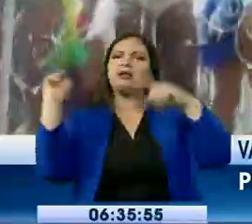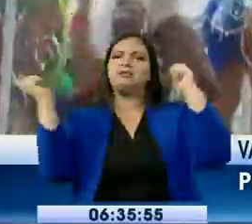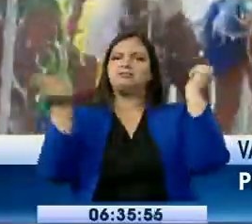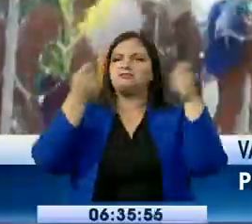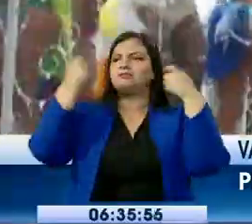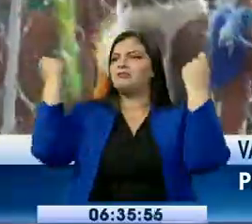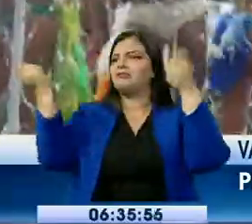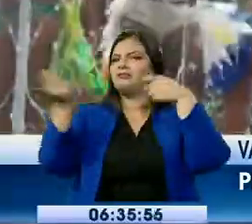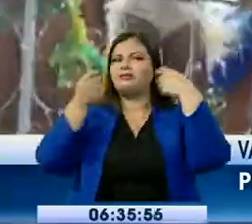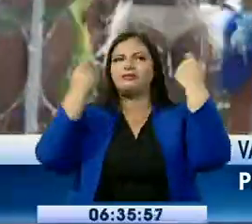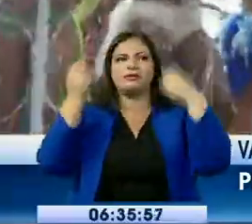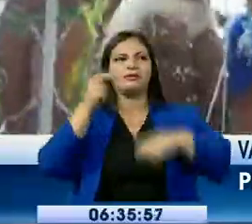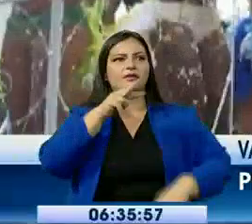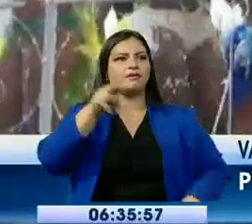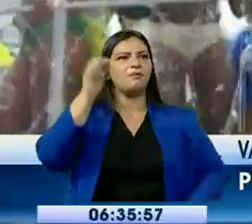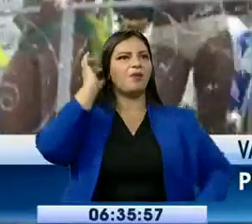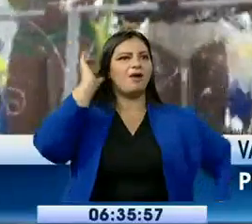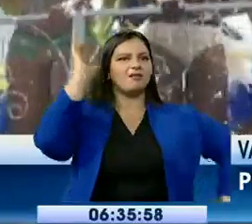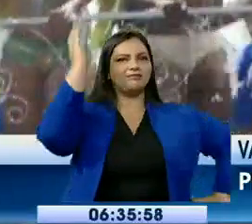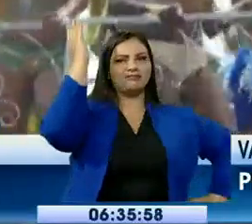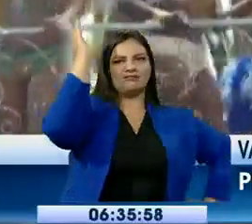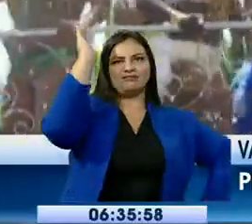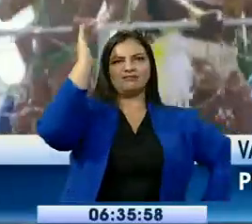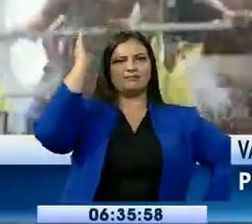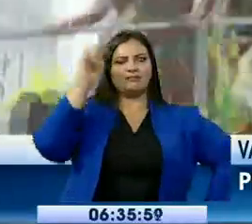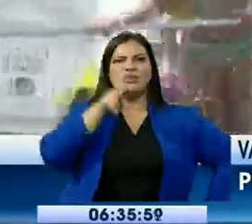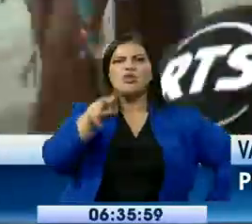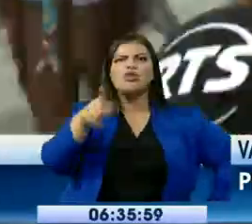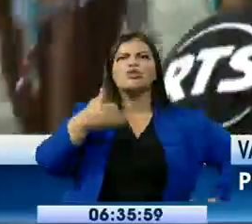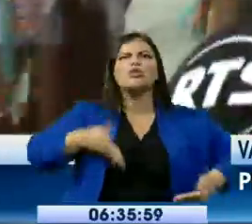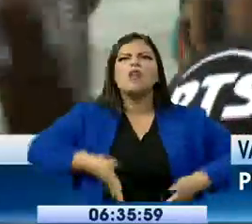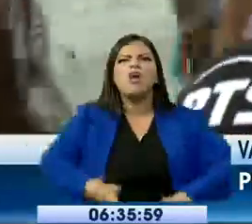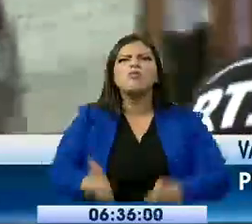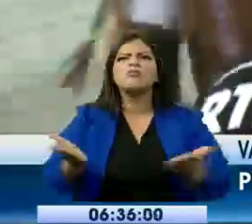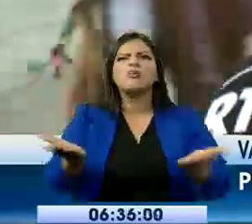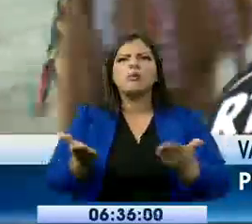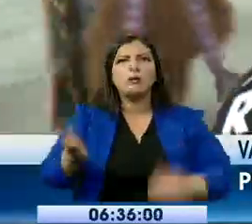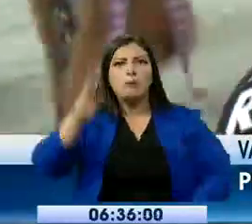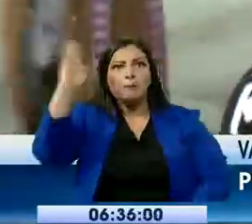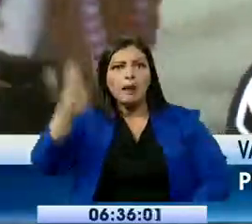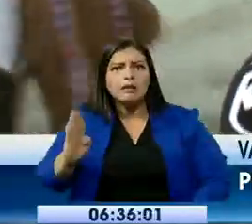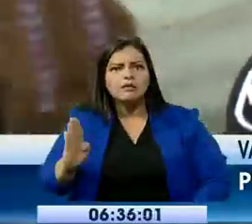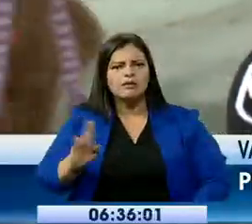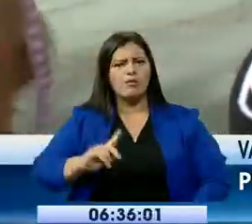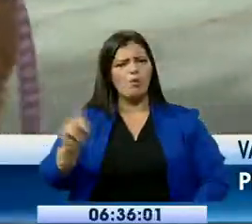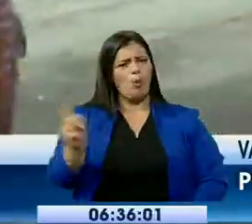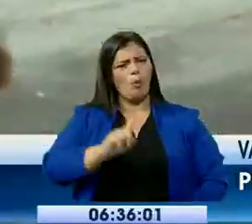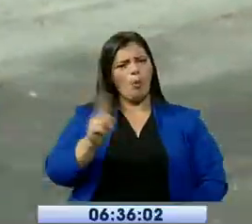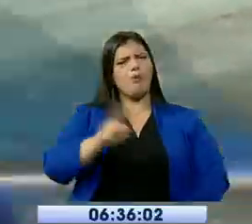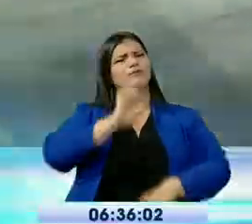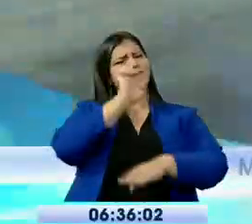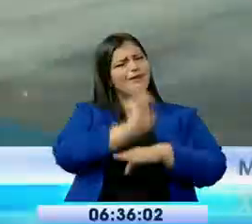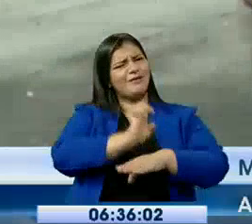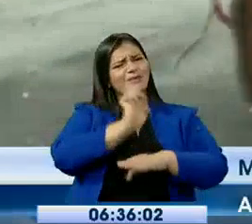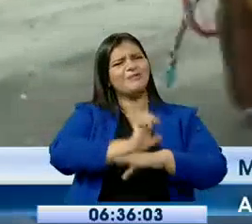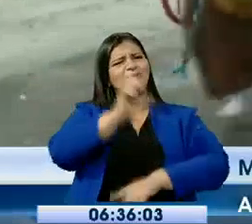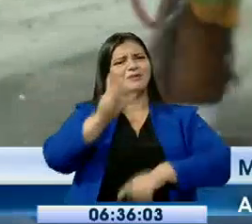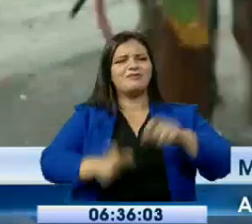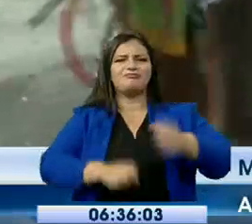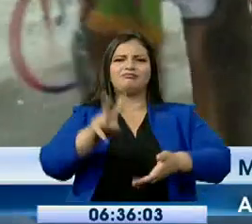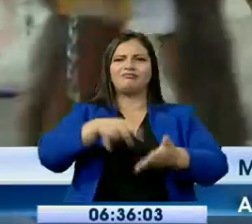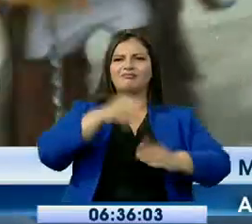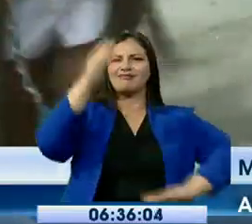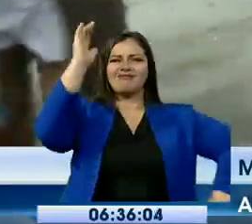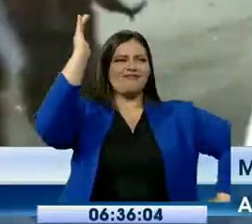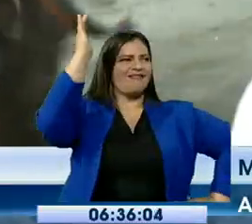unas garotas que parecían ser traídas del Brasil. La verdad que se ven hasta incluso las bandas de pueblo, sacó todas las gentes y más que todo que